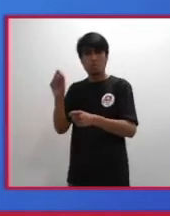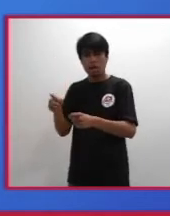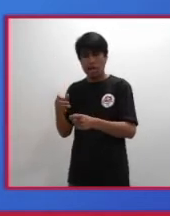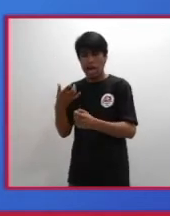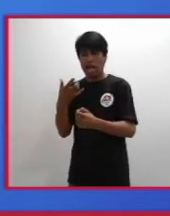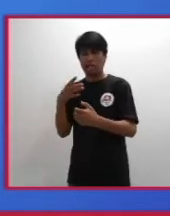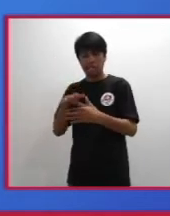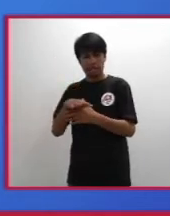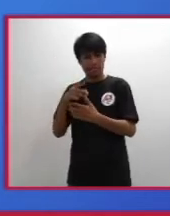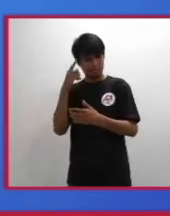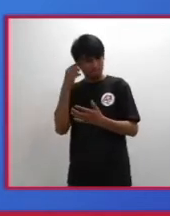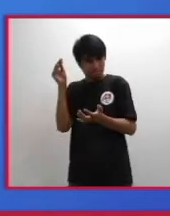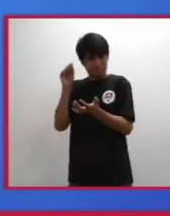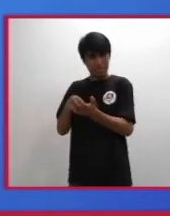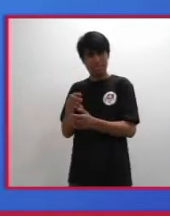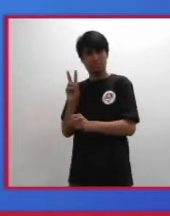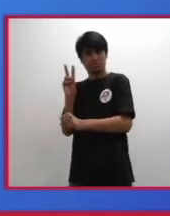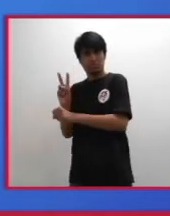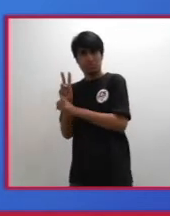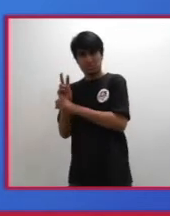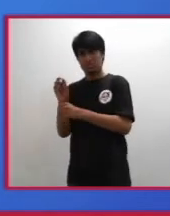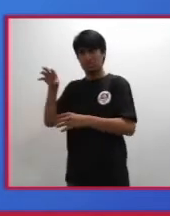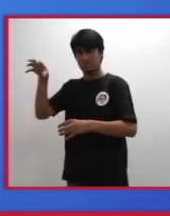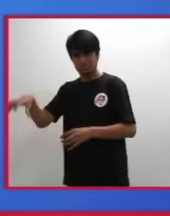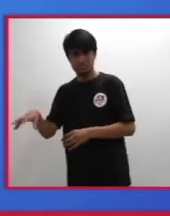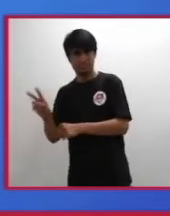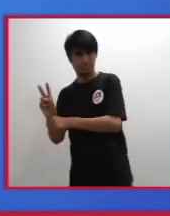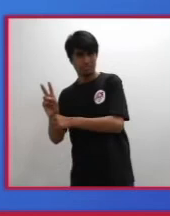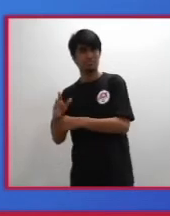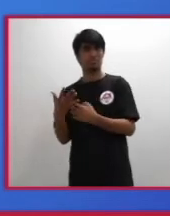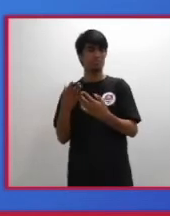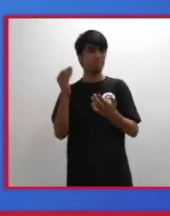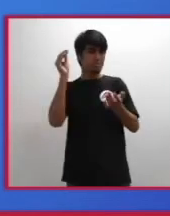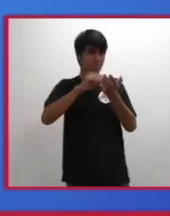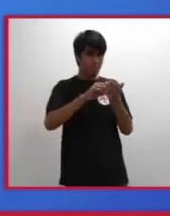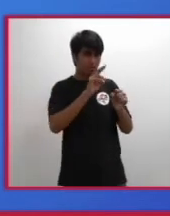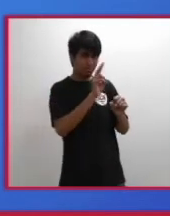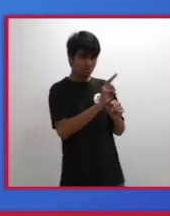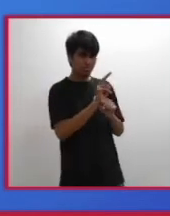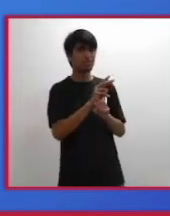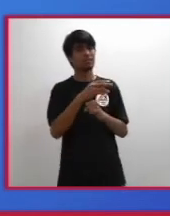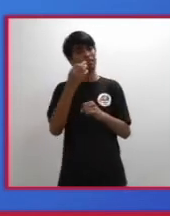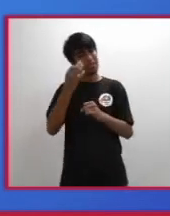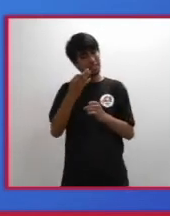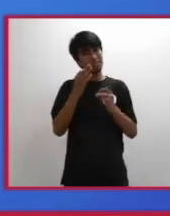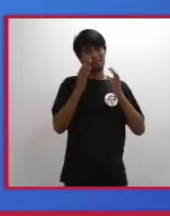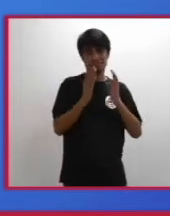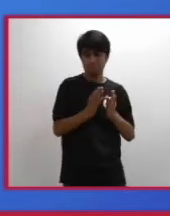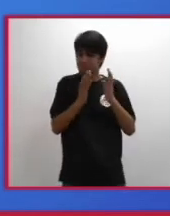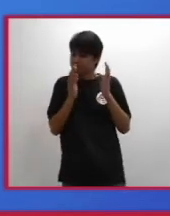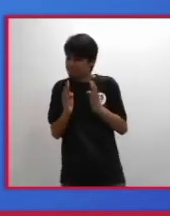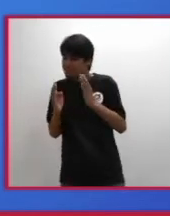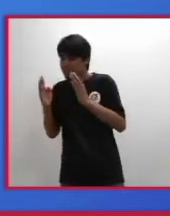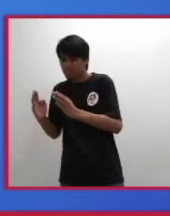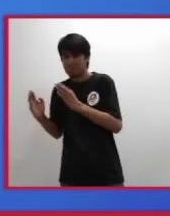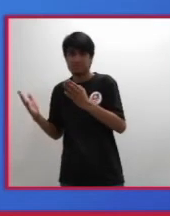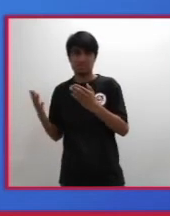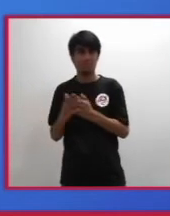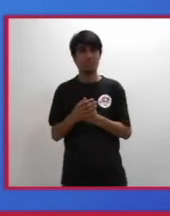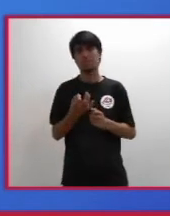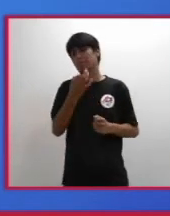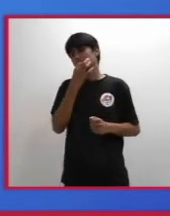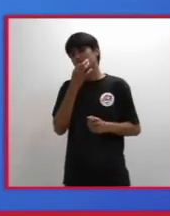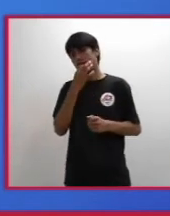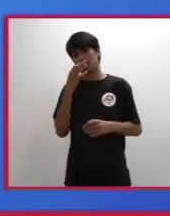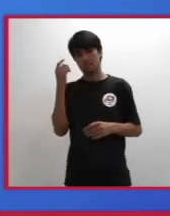al procedimiento, si estaba acorde al procedimiento establecido que se debía realizar. Por